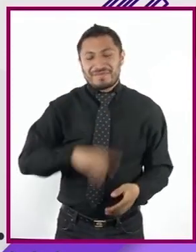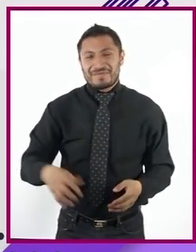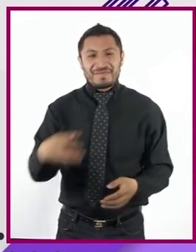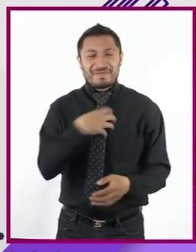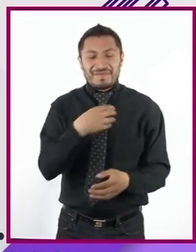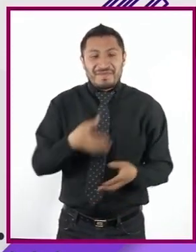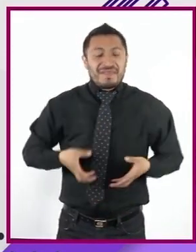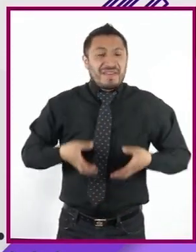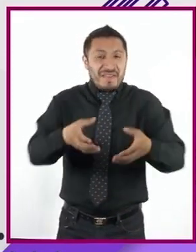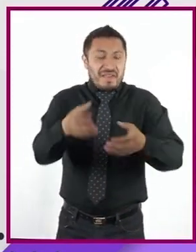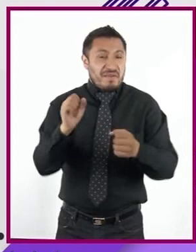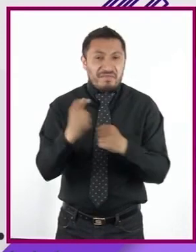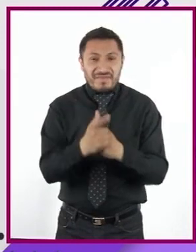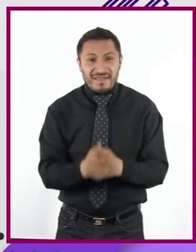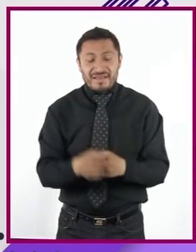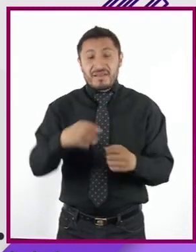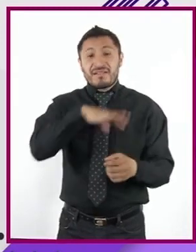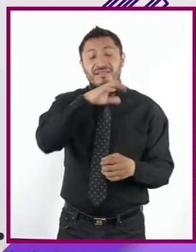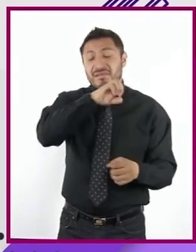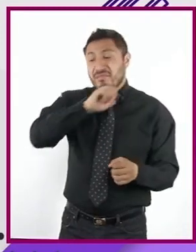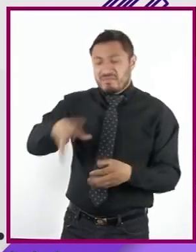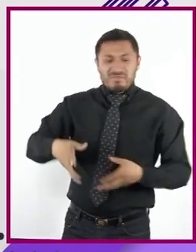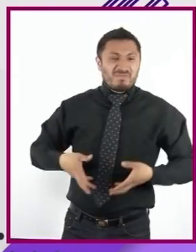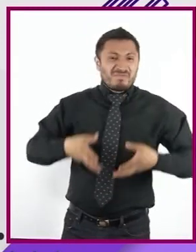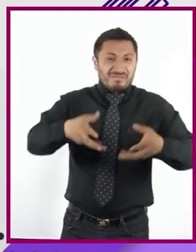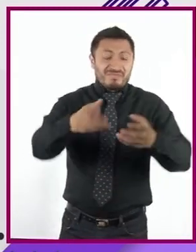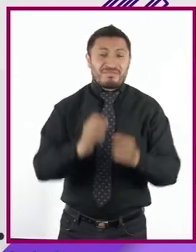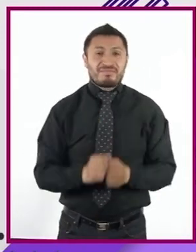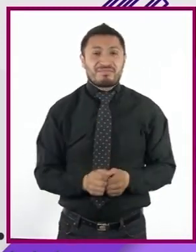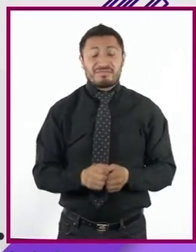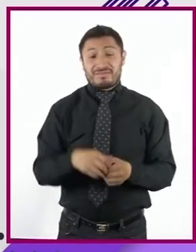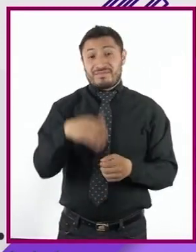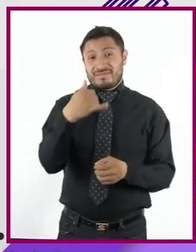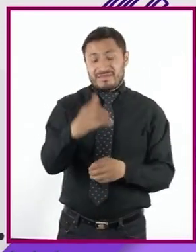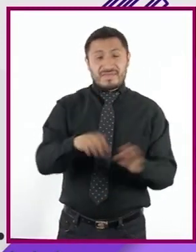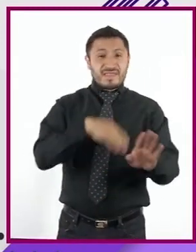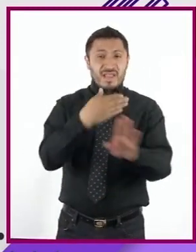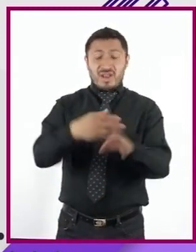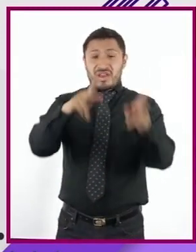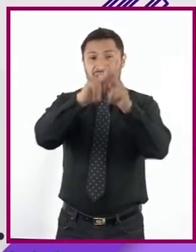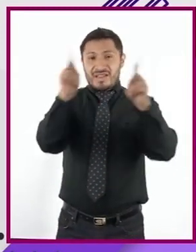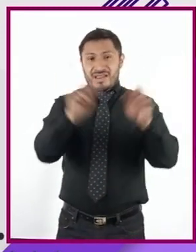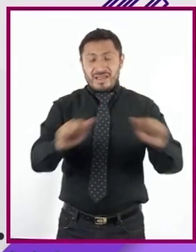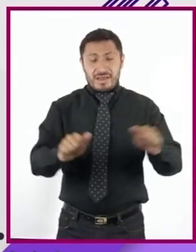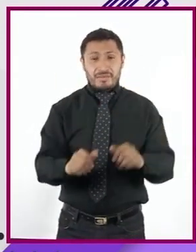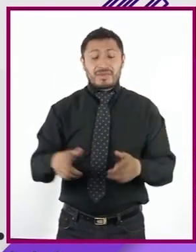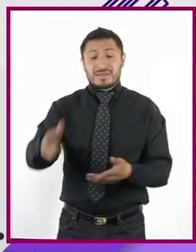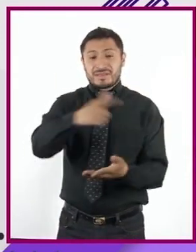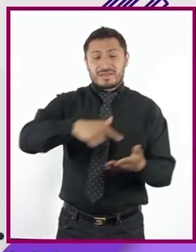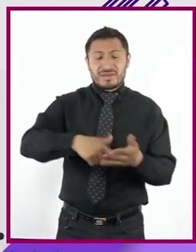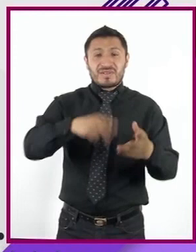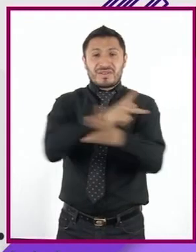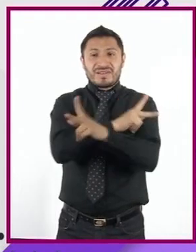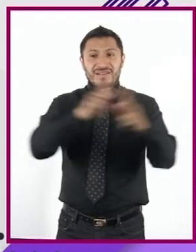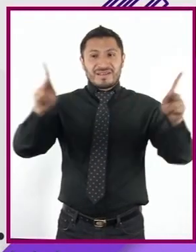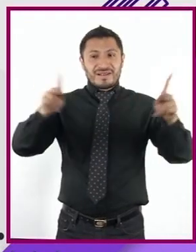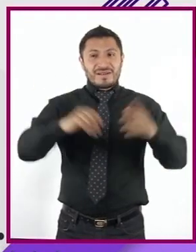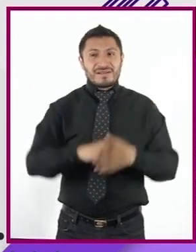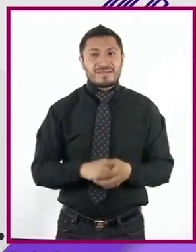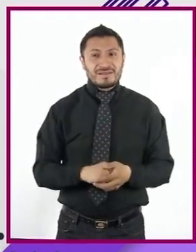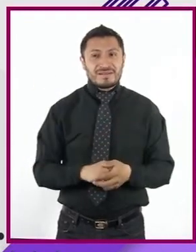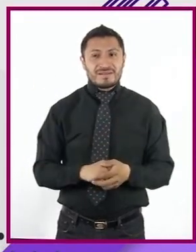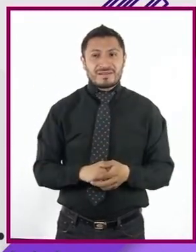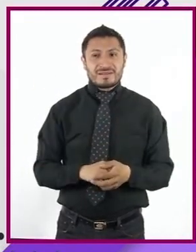pública, arrojar desechos a la calle y alterar la paz en espacios públicos.